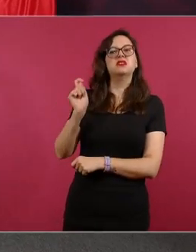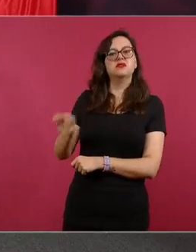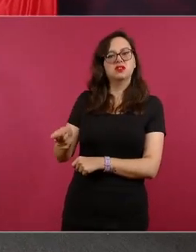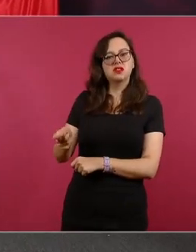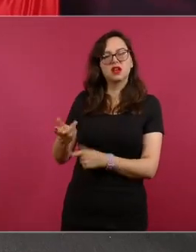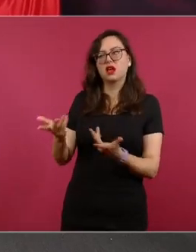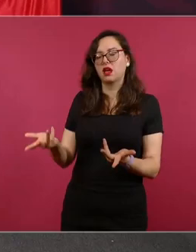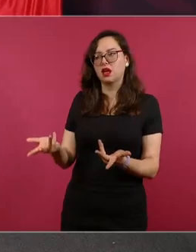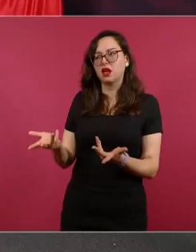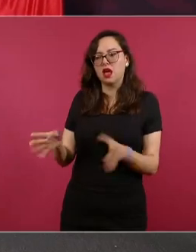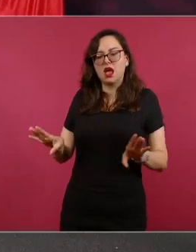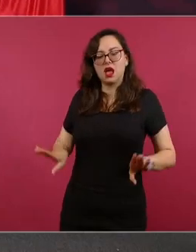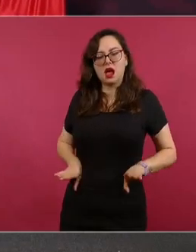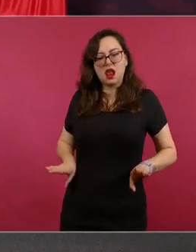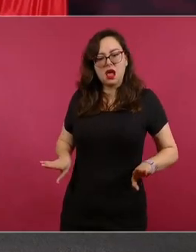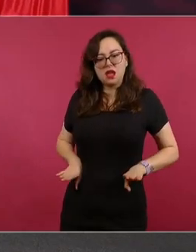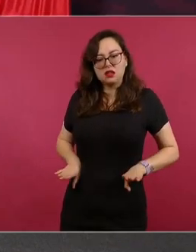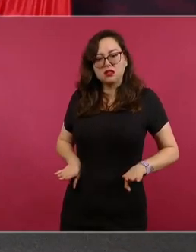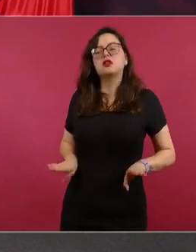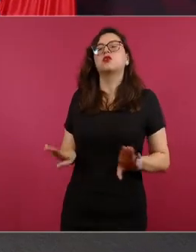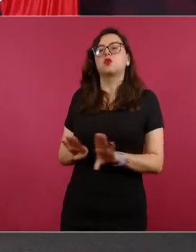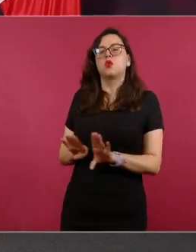cuáles son sus funciones,